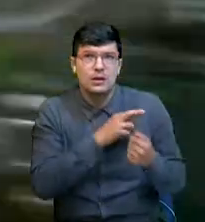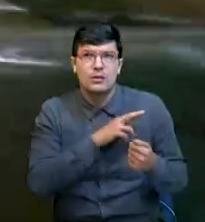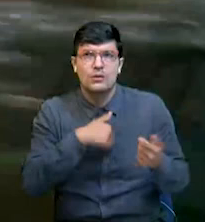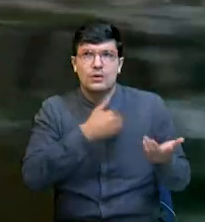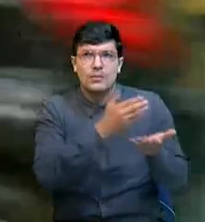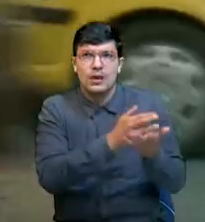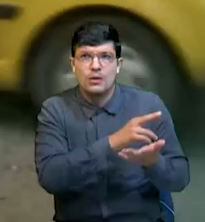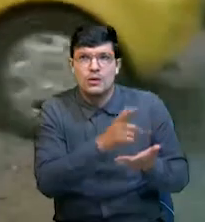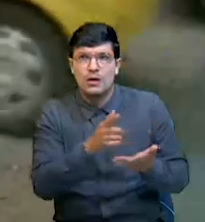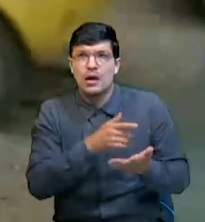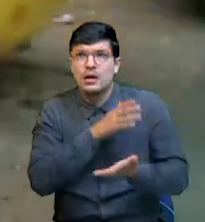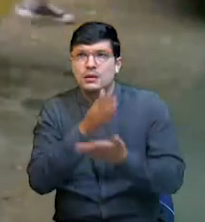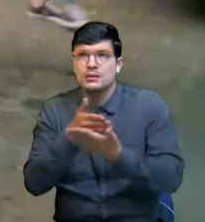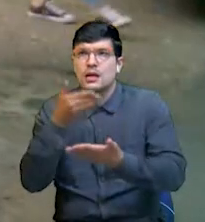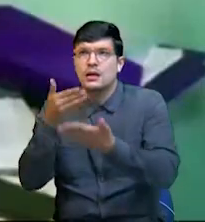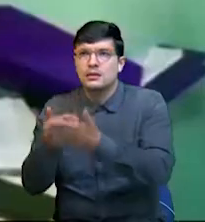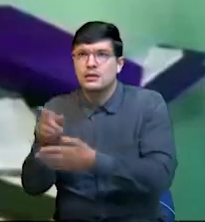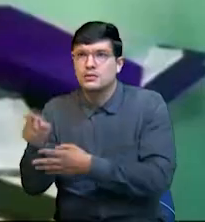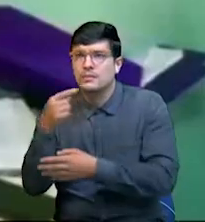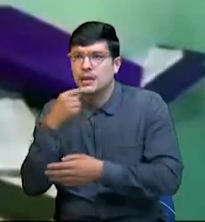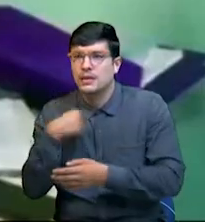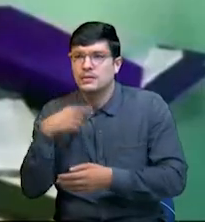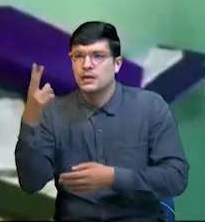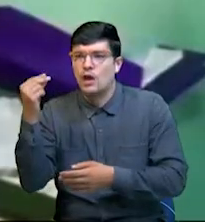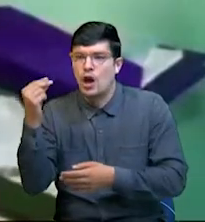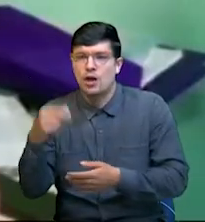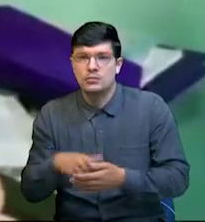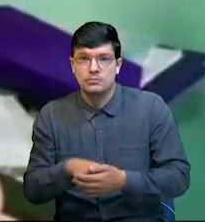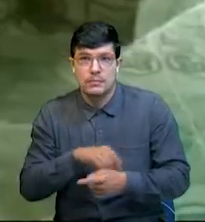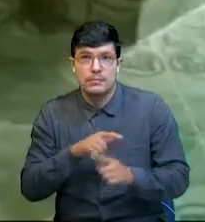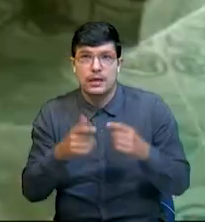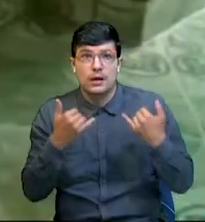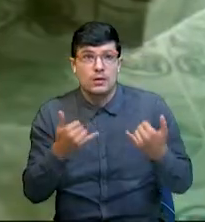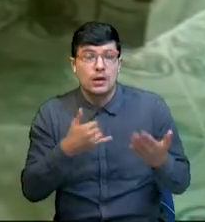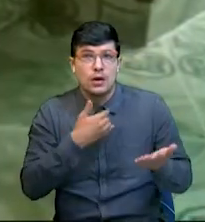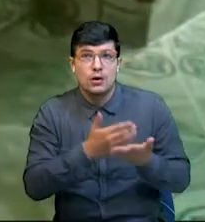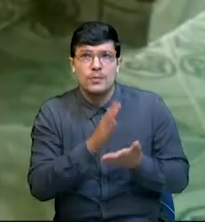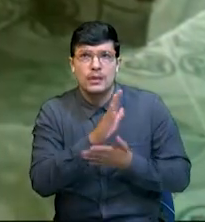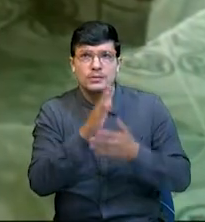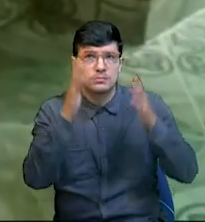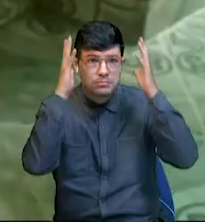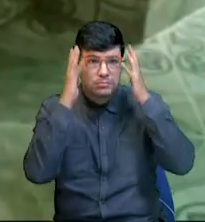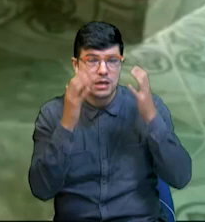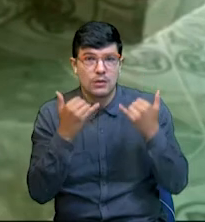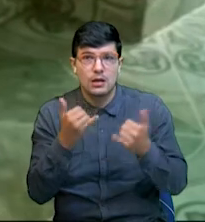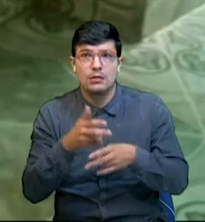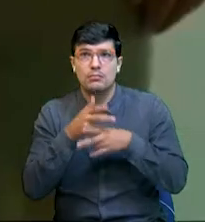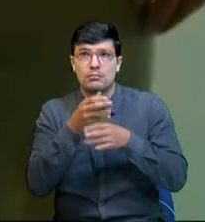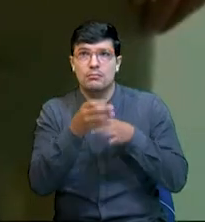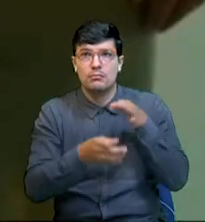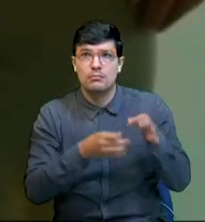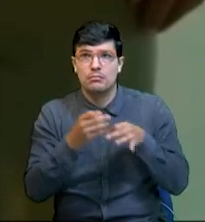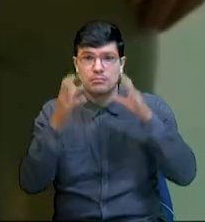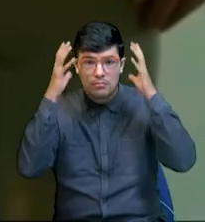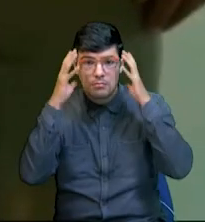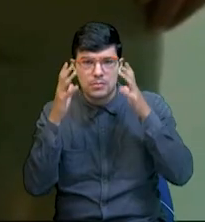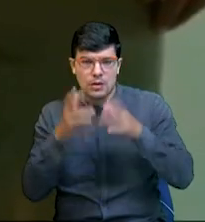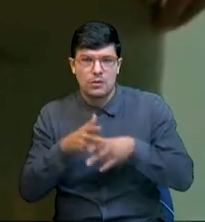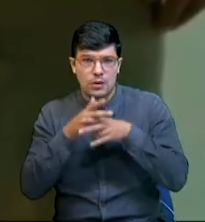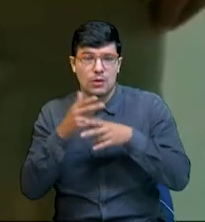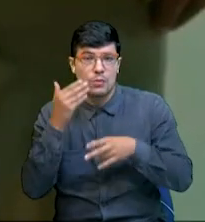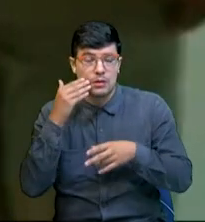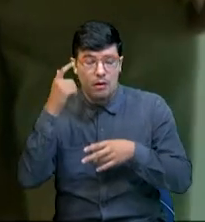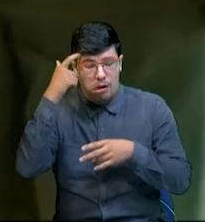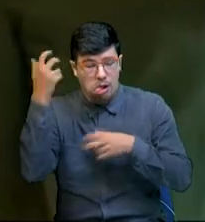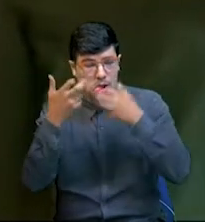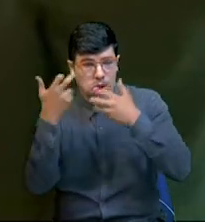en otro lado, así hasta que me dijeron no. Los papás de Emi decidieron comprarle un casco con el que permanece todo el día, eso con la intención de que los